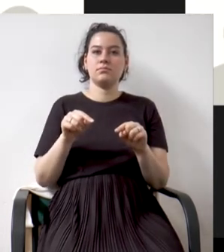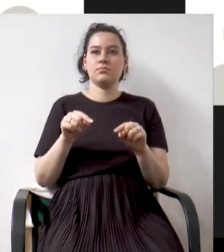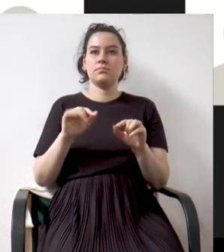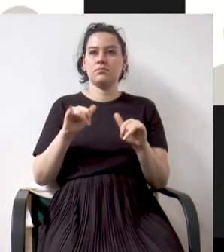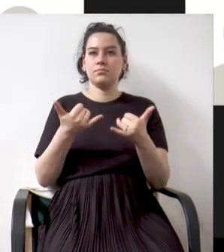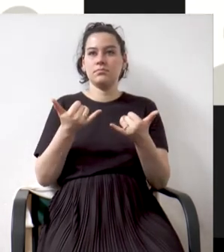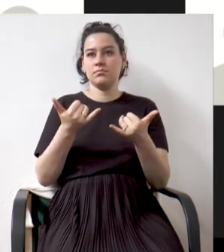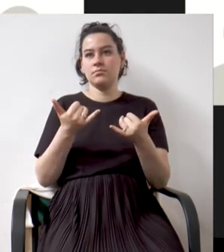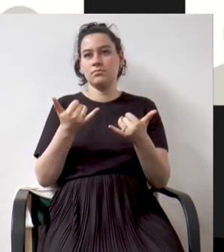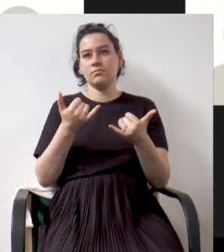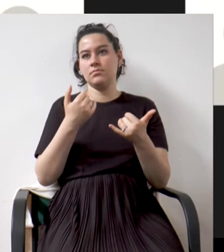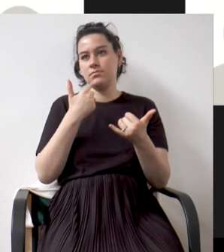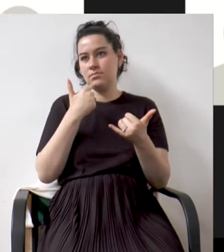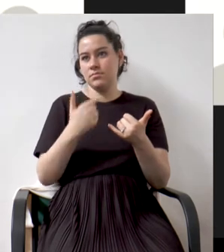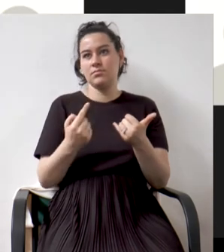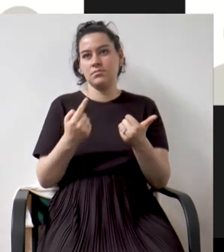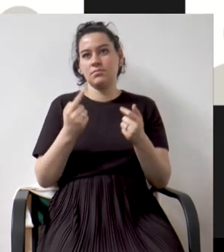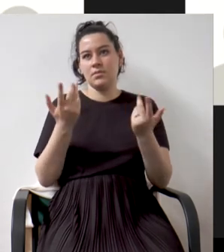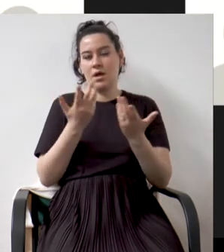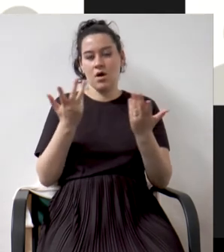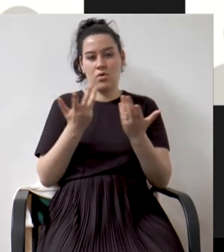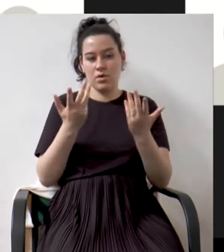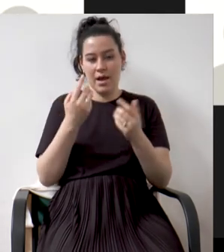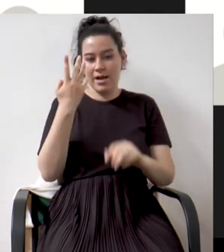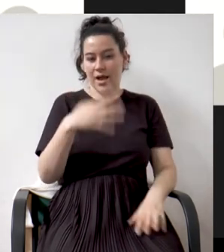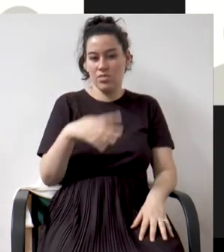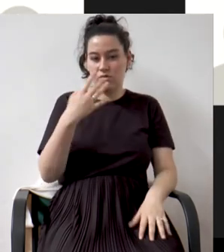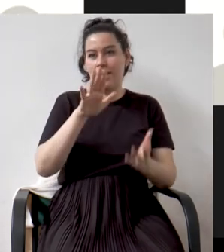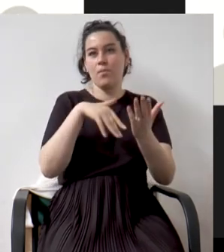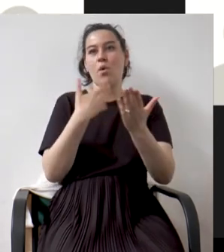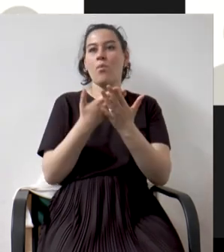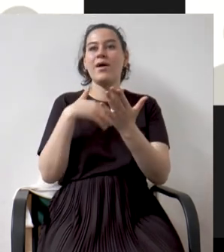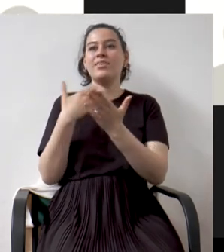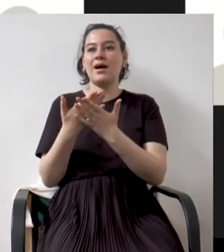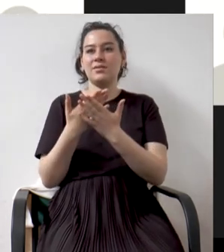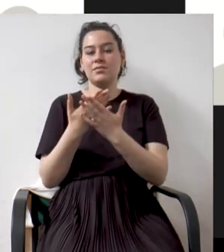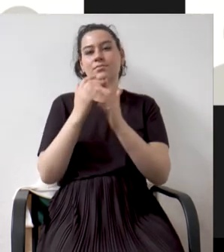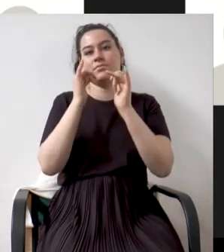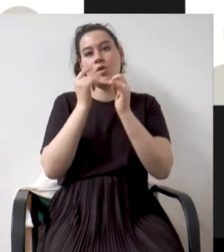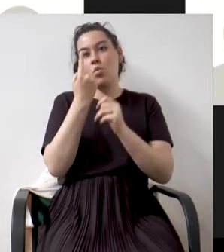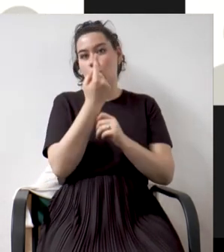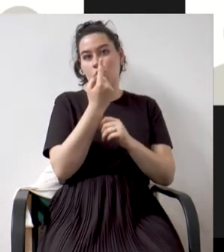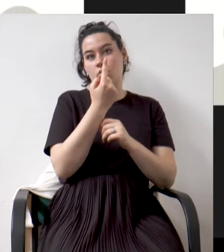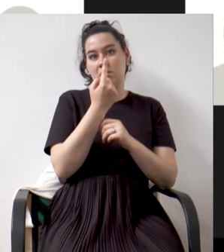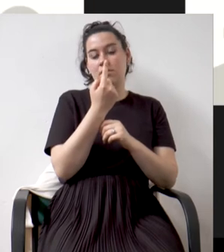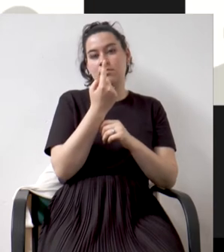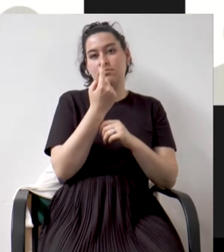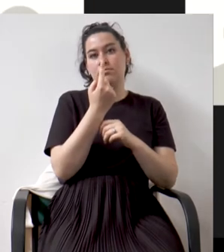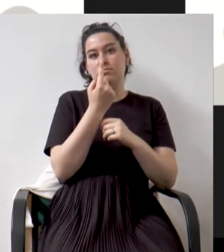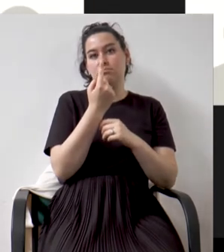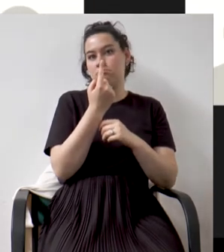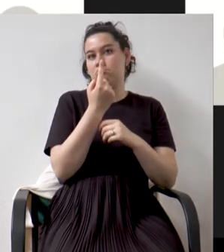viviendo, es, bueno, a ver, en este momento tenemos 14 propuestas. 5 de ellas son de adecuación, o